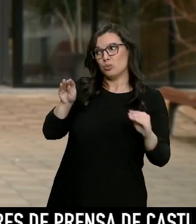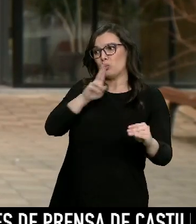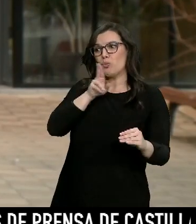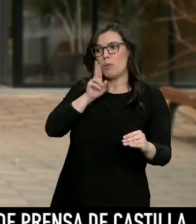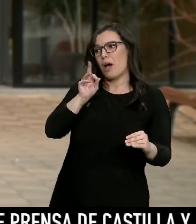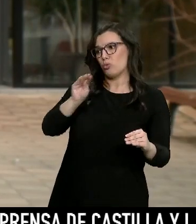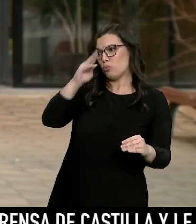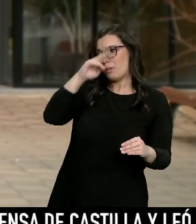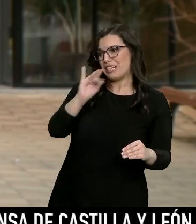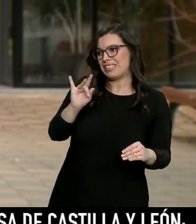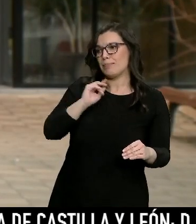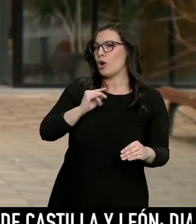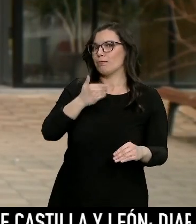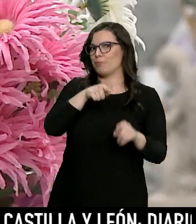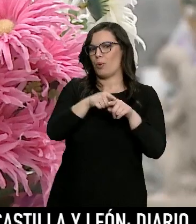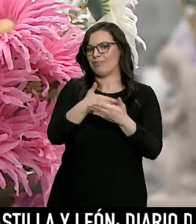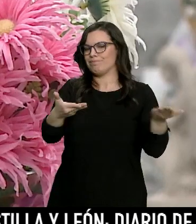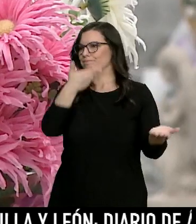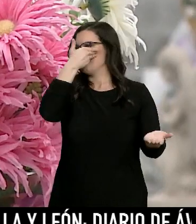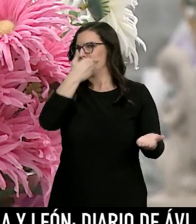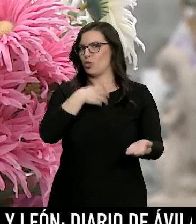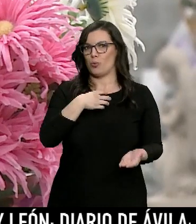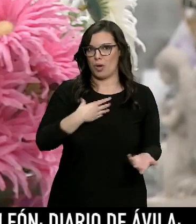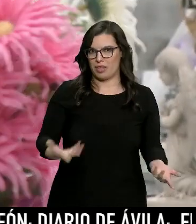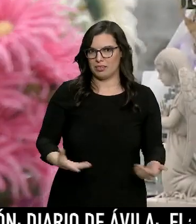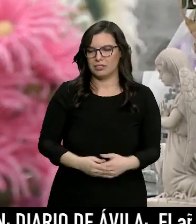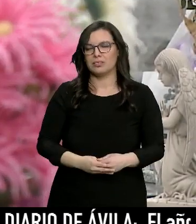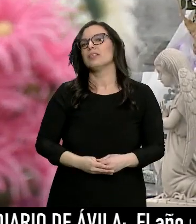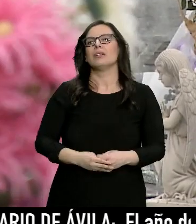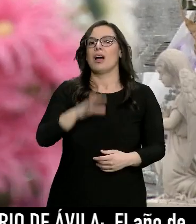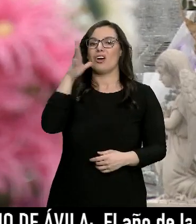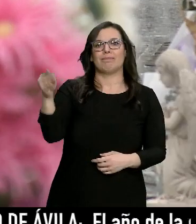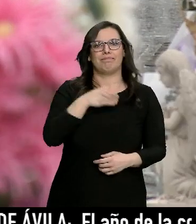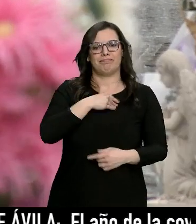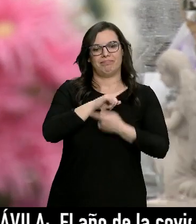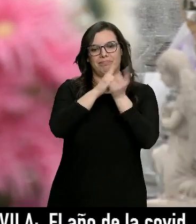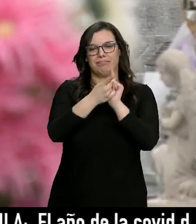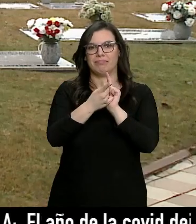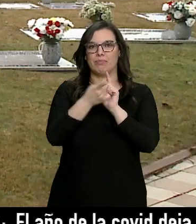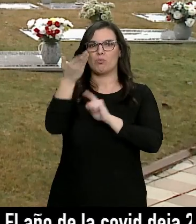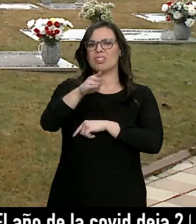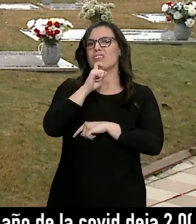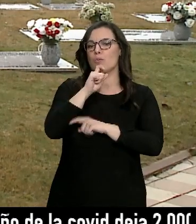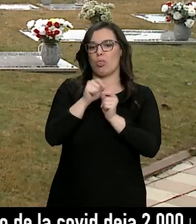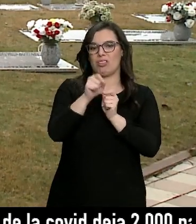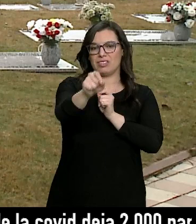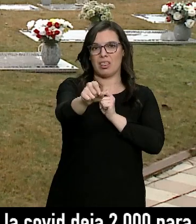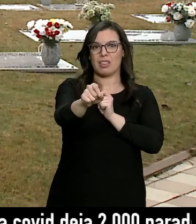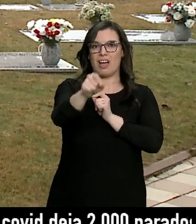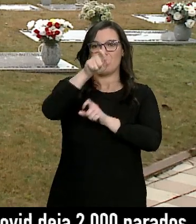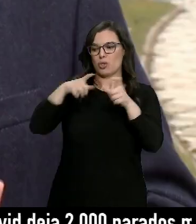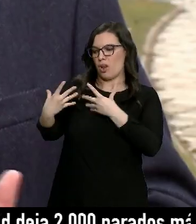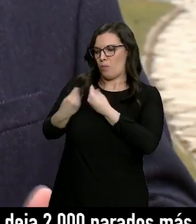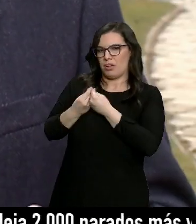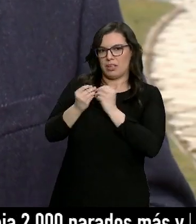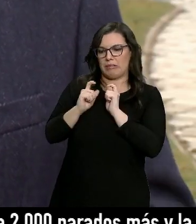su madre o su padre, pero que no puedan verle. El duelo ha cambiado. Ahora la muerte se afronta con distancia de seguridad y un aforo reducido. A